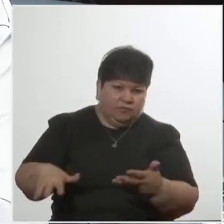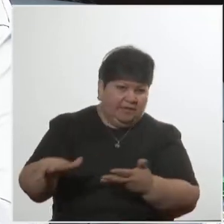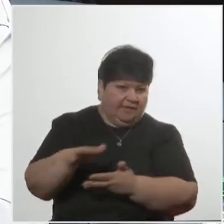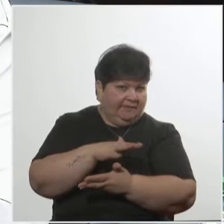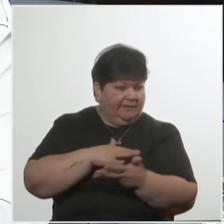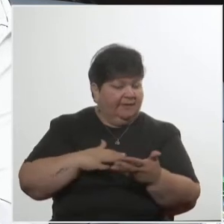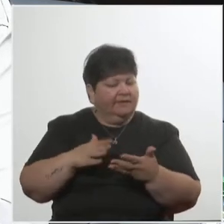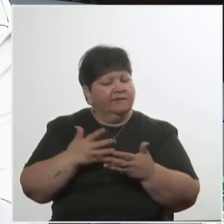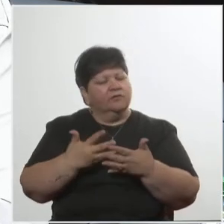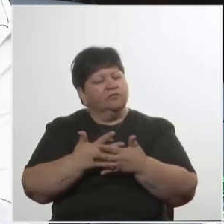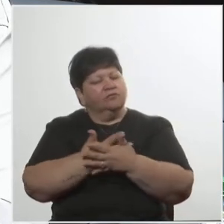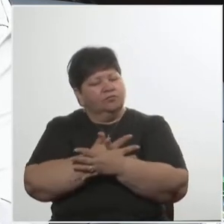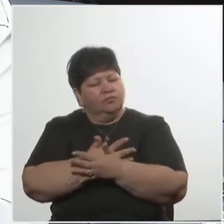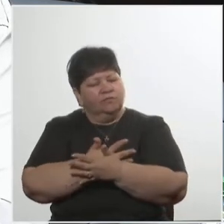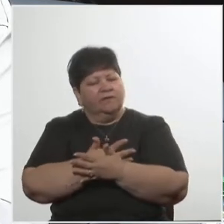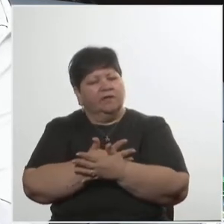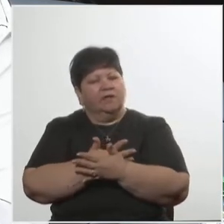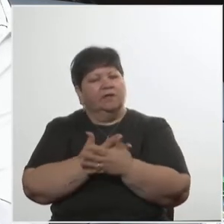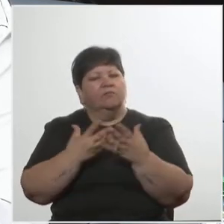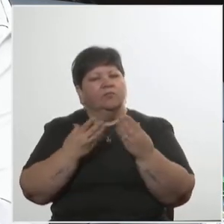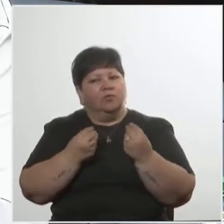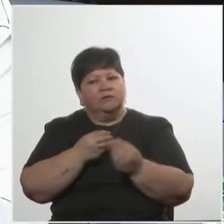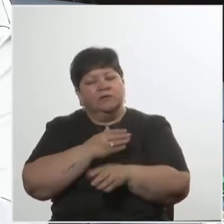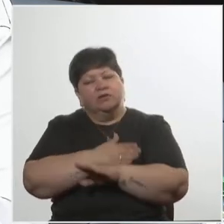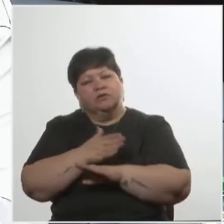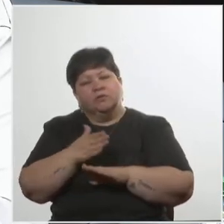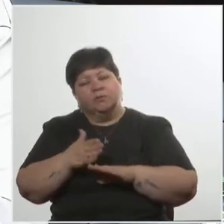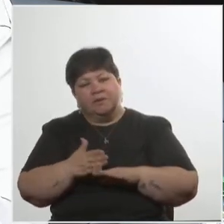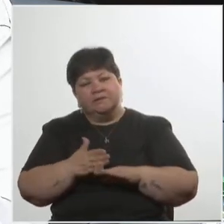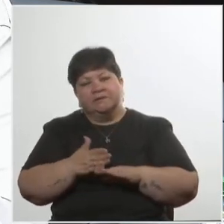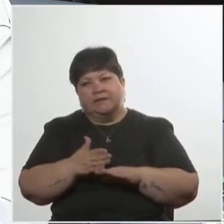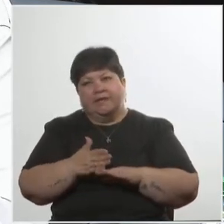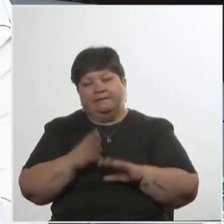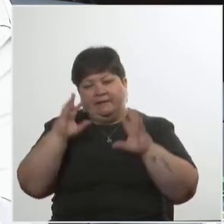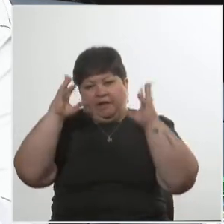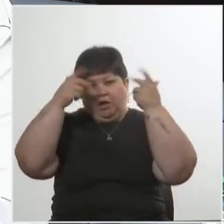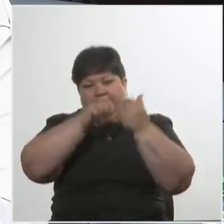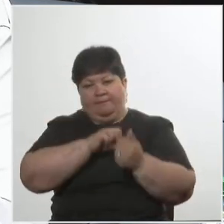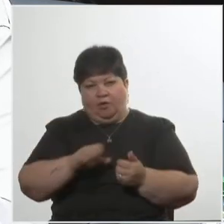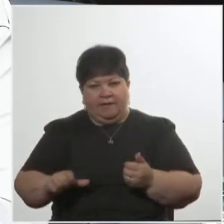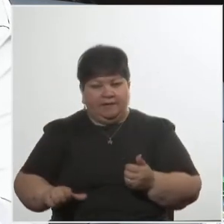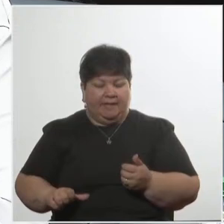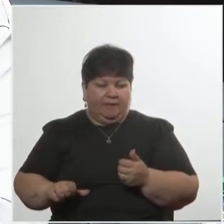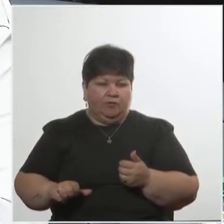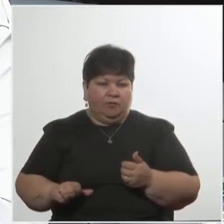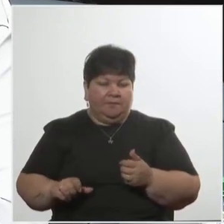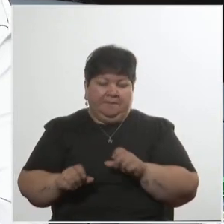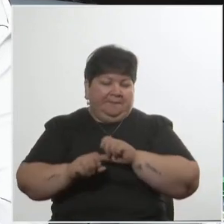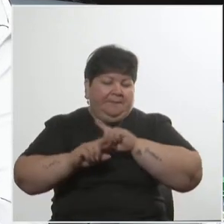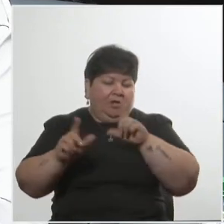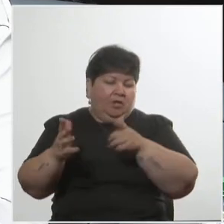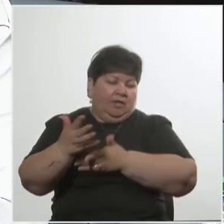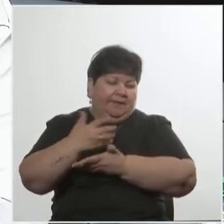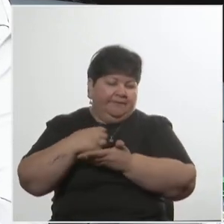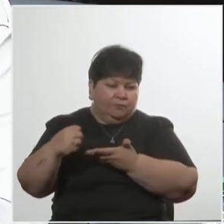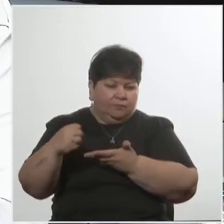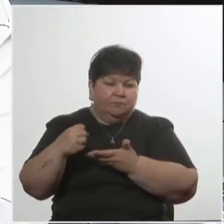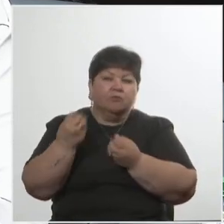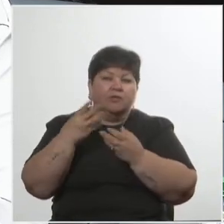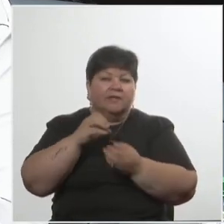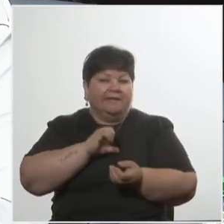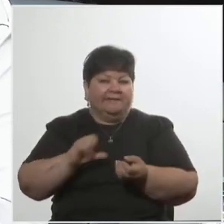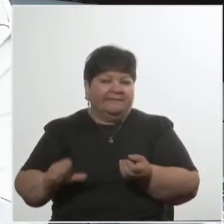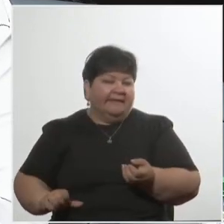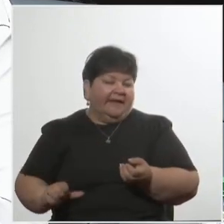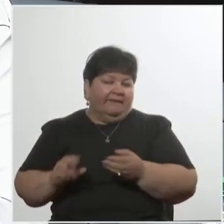sufre consecuencias del terrorismo de estado que fue el peor de todos los abusos porque fue el propio estado